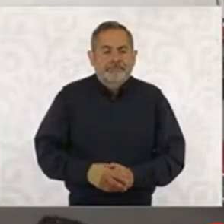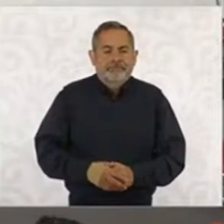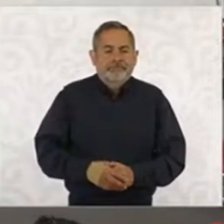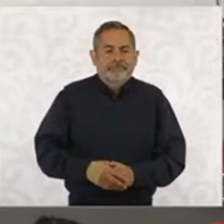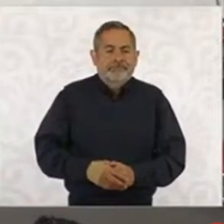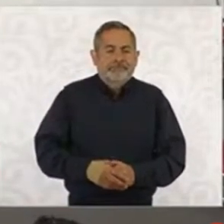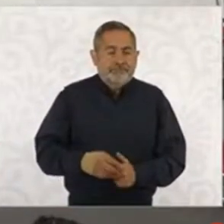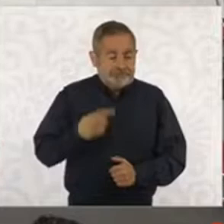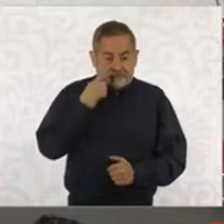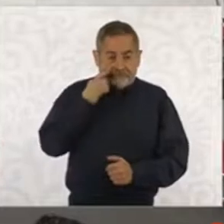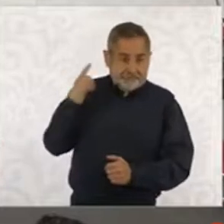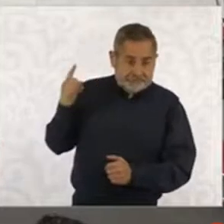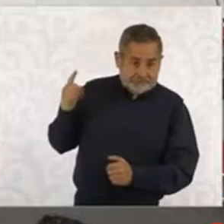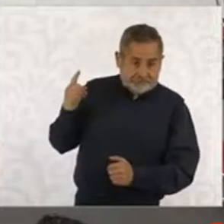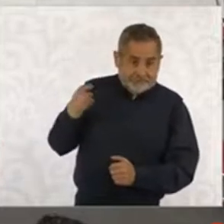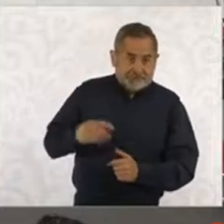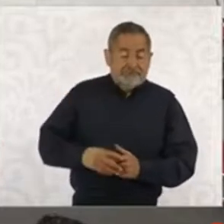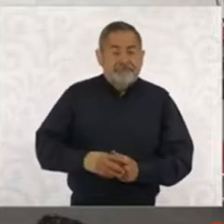Como verán,